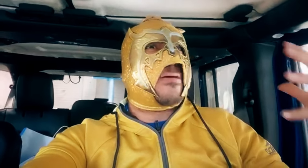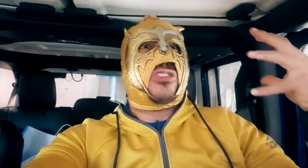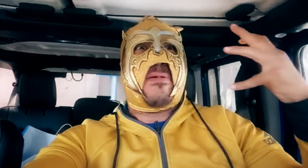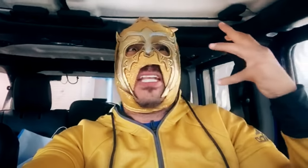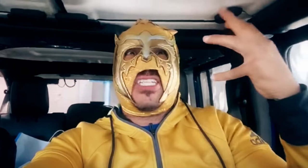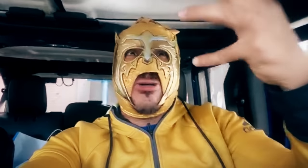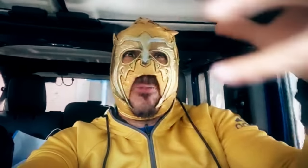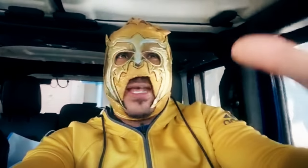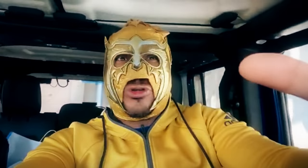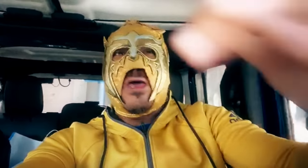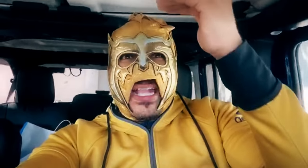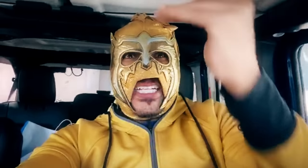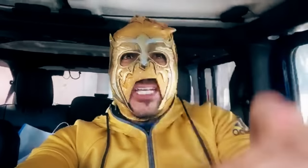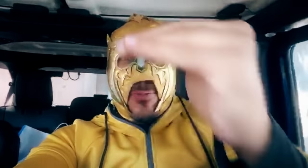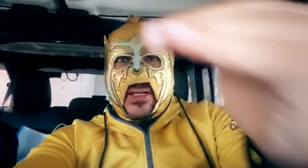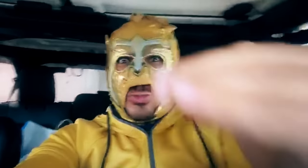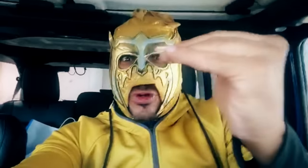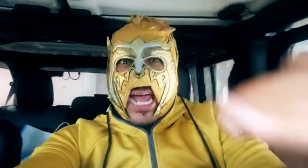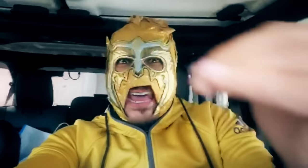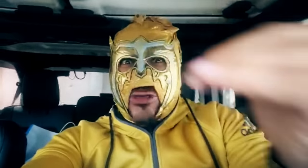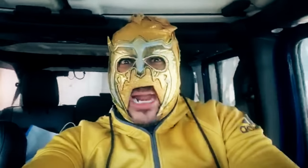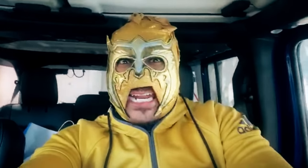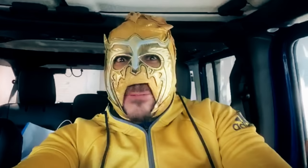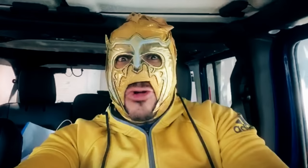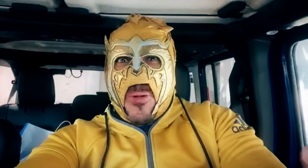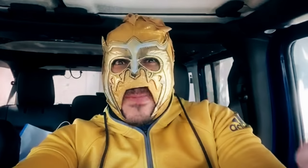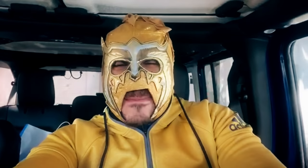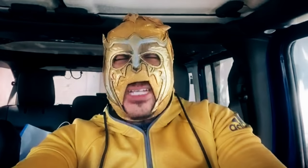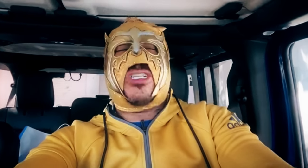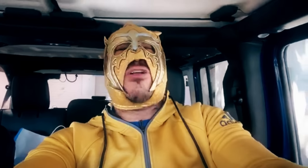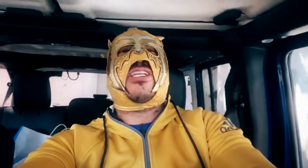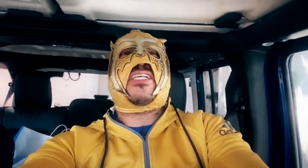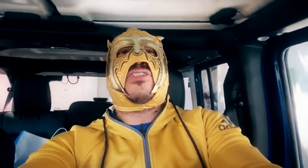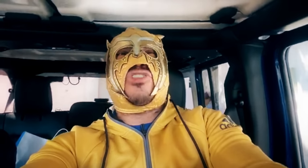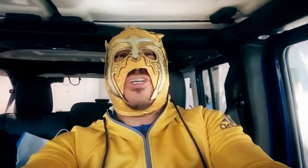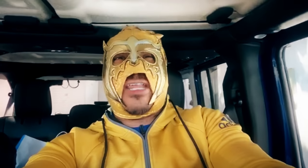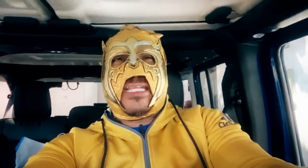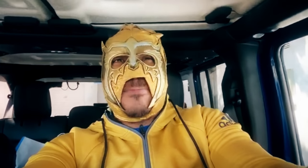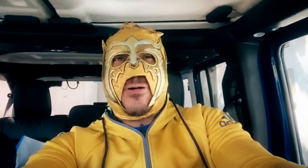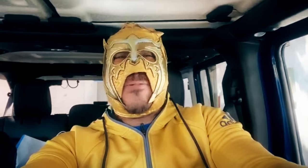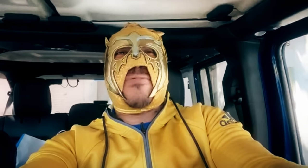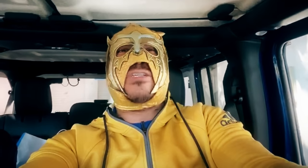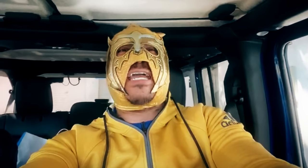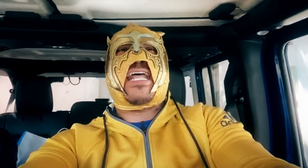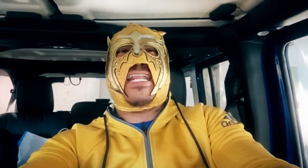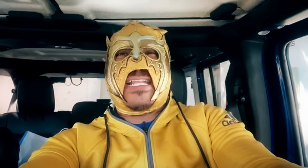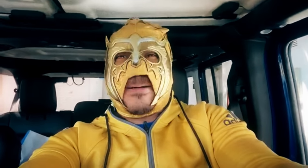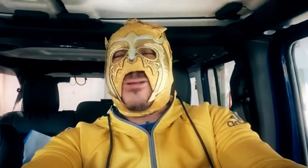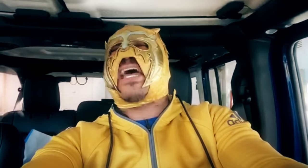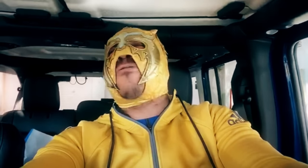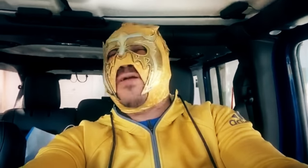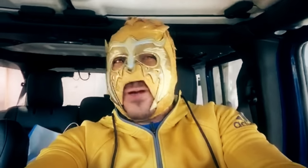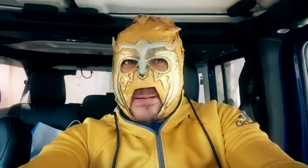días. Ya estamos a 25 pesos. 25 pesos por cada dólar, cabrón. No mames, yo se los dije hace un chingo de tiempo, cabrón. Y vamos a llegar a